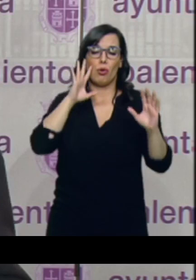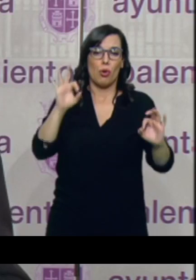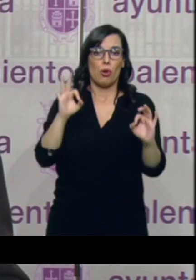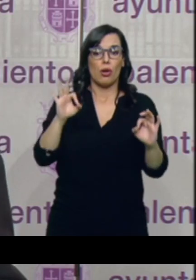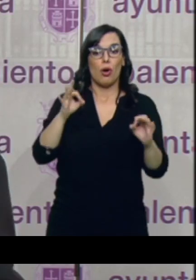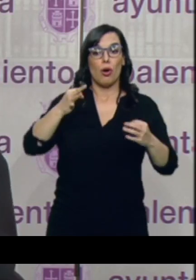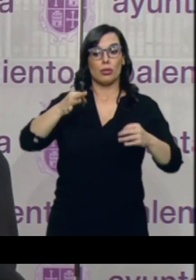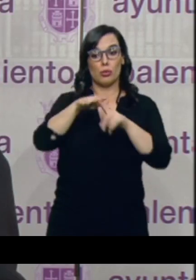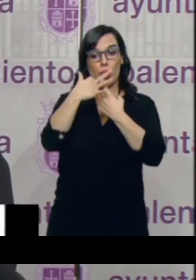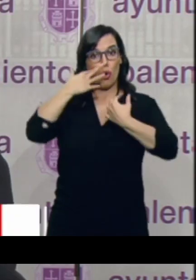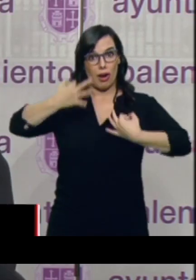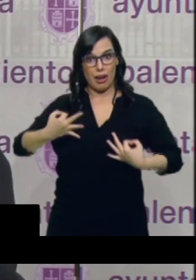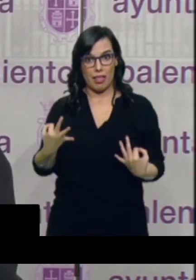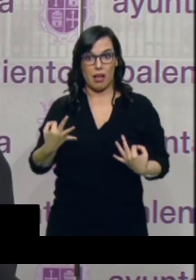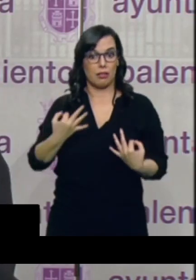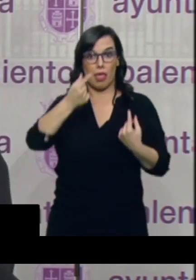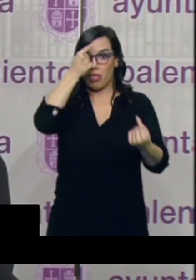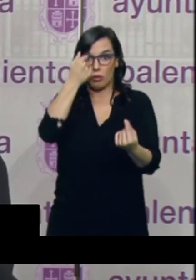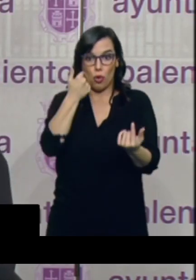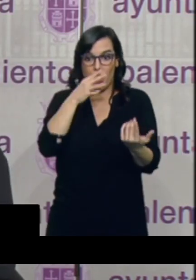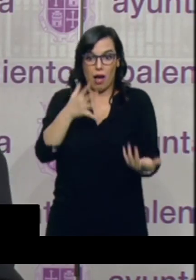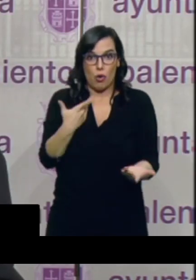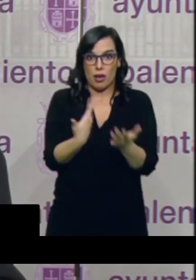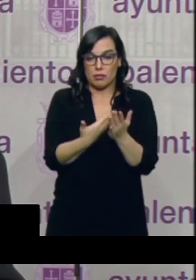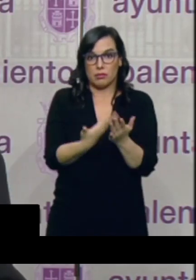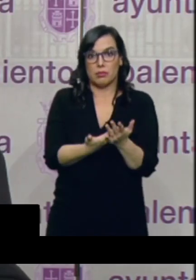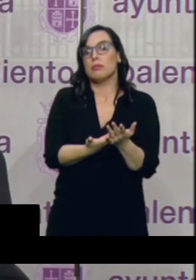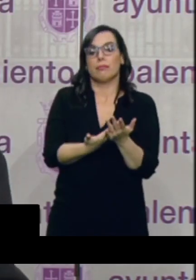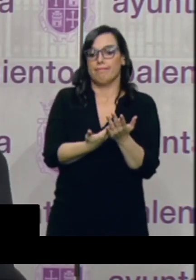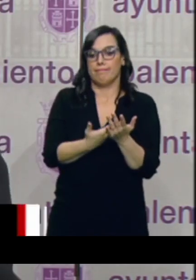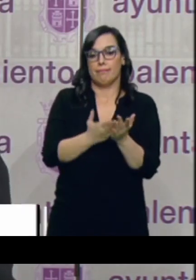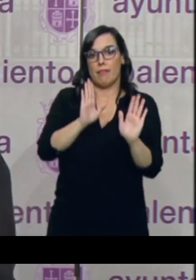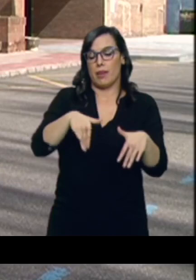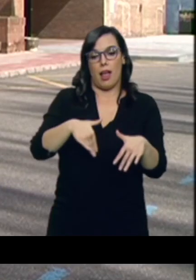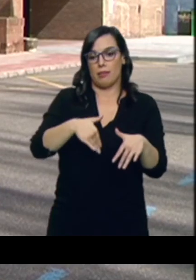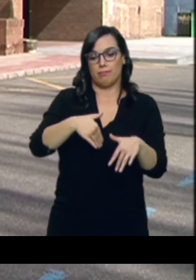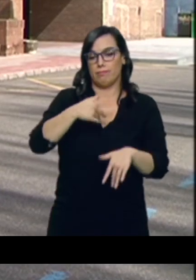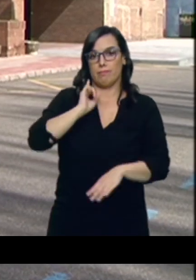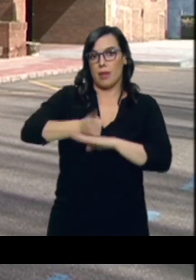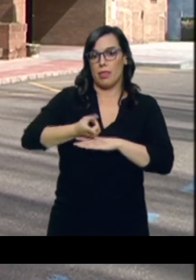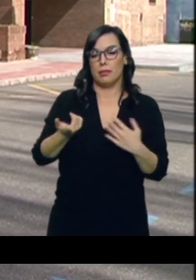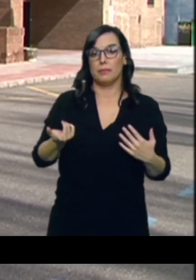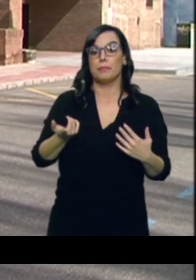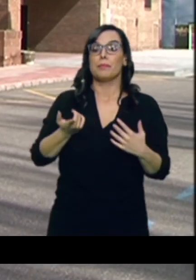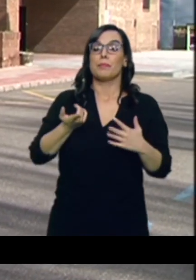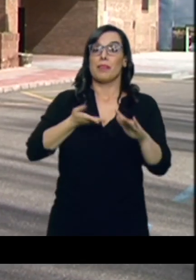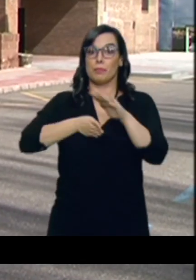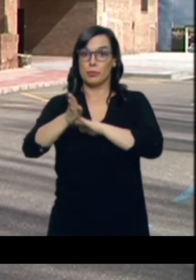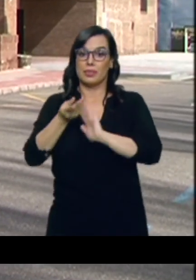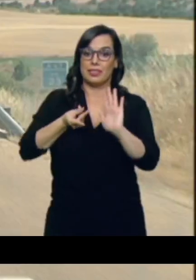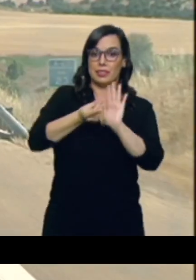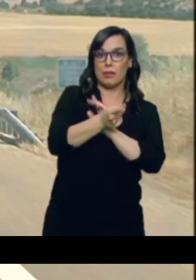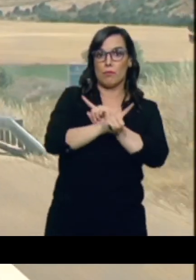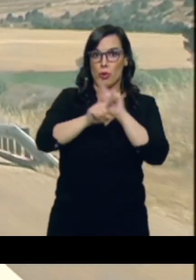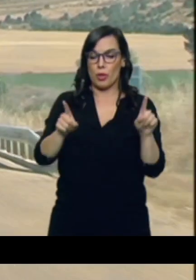la realidad se impone. Los números a día de hoy hace que sean necesarias. Además de cerrar las entradas y salidas de la